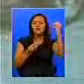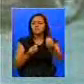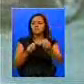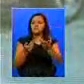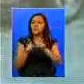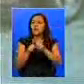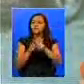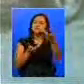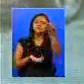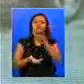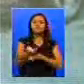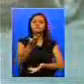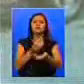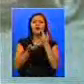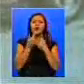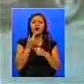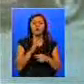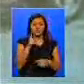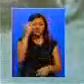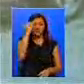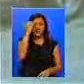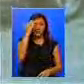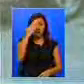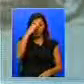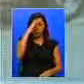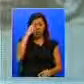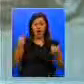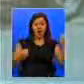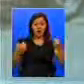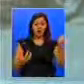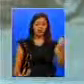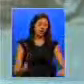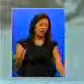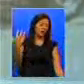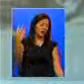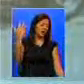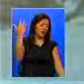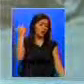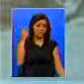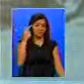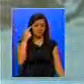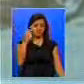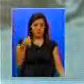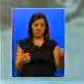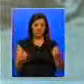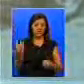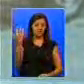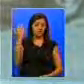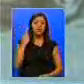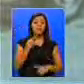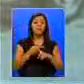¿no? Ustedes saben que en Cuba hay muchos carros antiguos. Cuba tiene enormes dificultades por su bloqueo, por un bloqueo